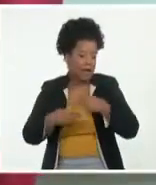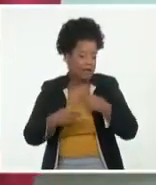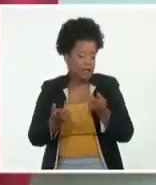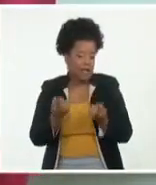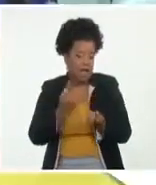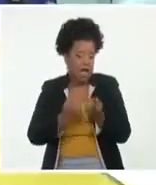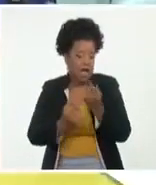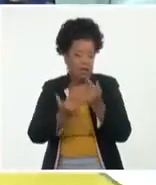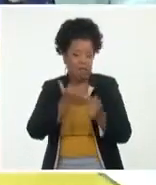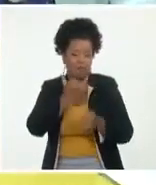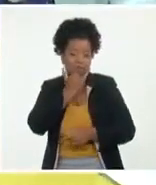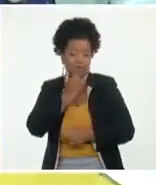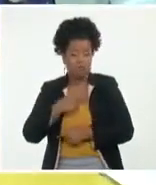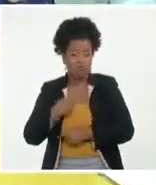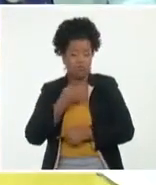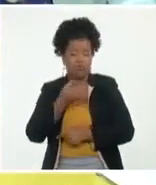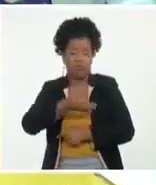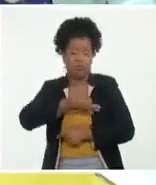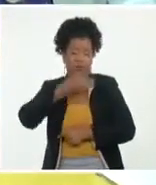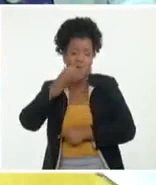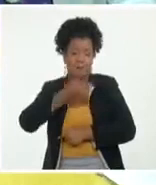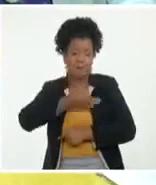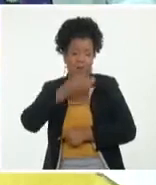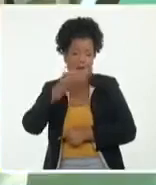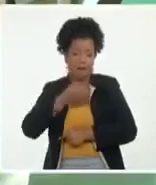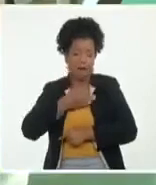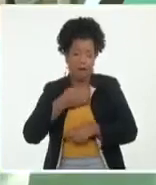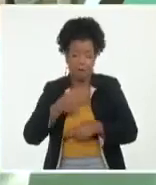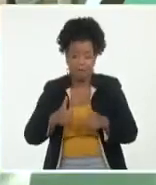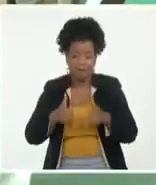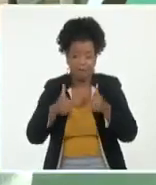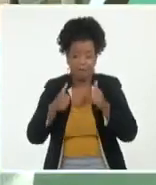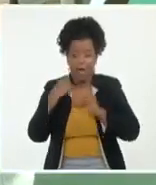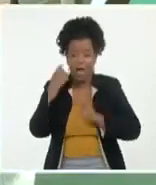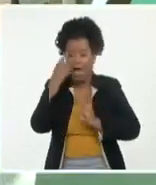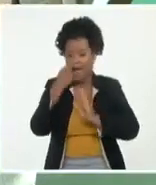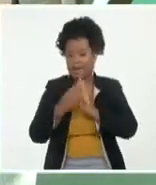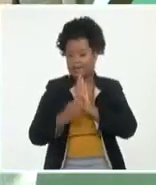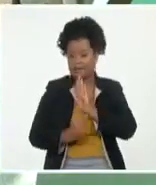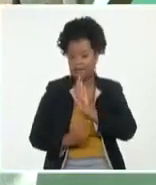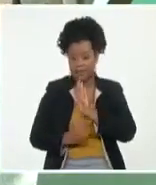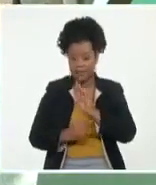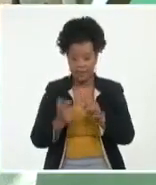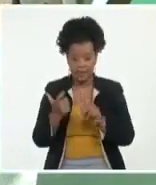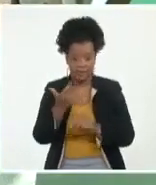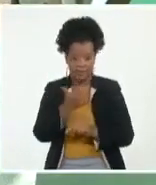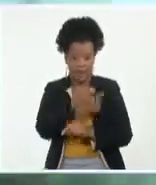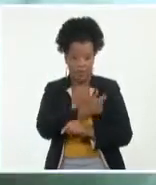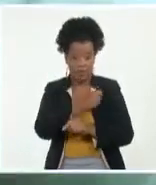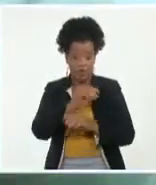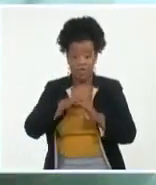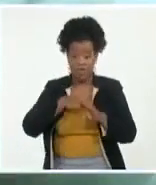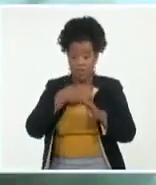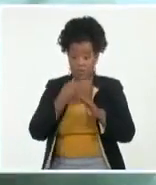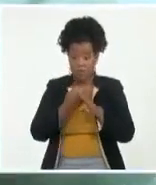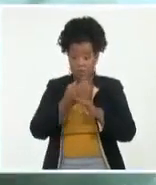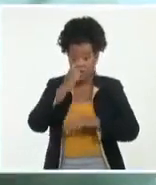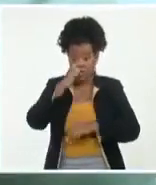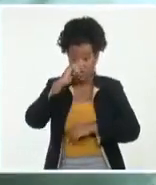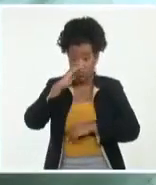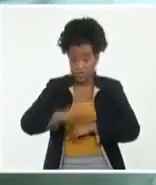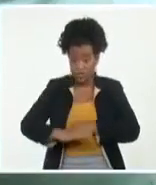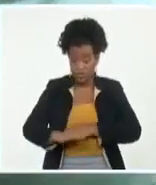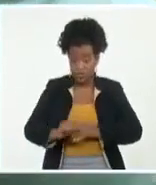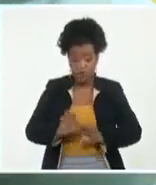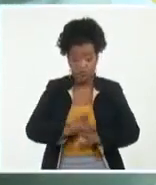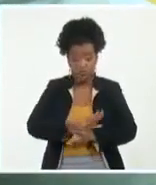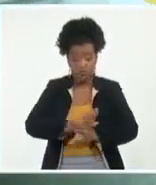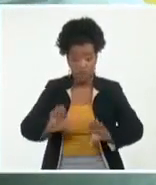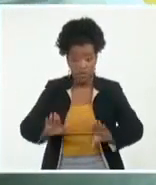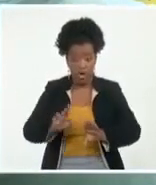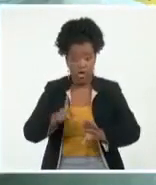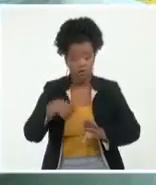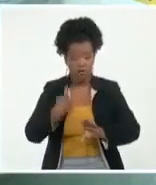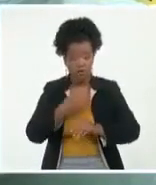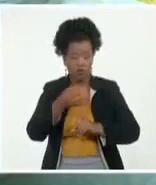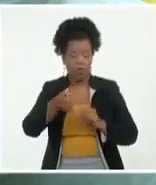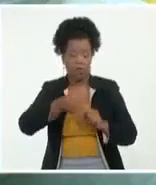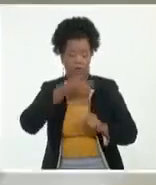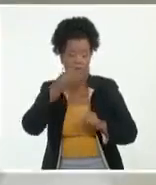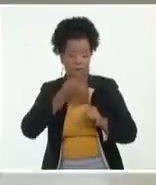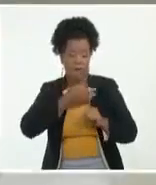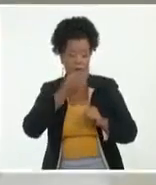detalla muy bien todas las características del ensayo clínico. Y una vez aportado toda